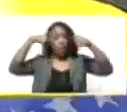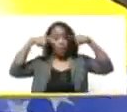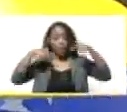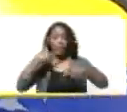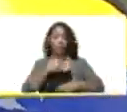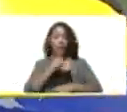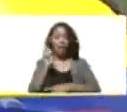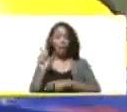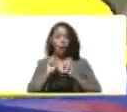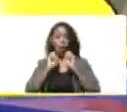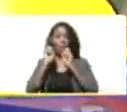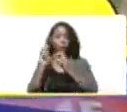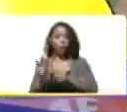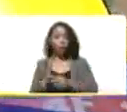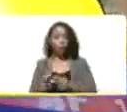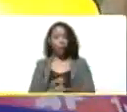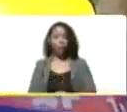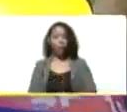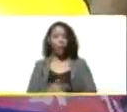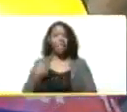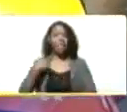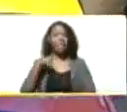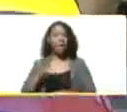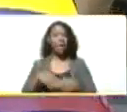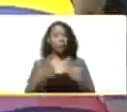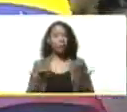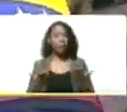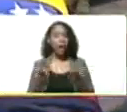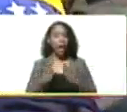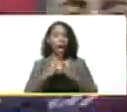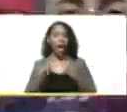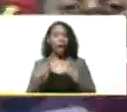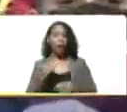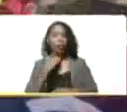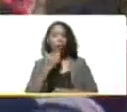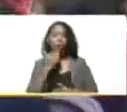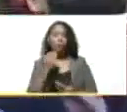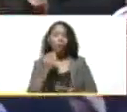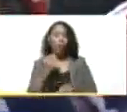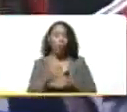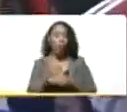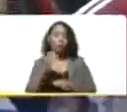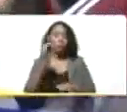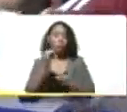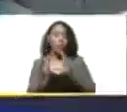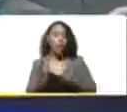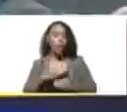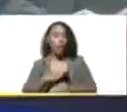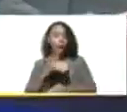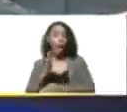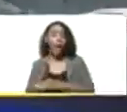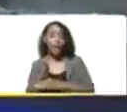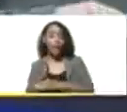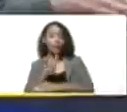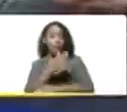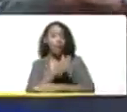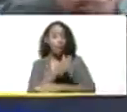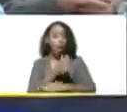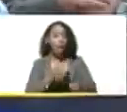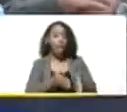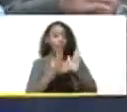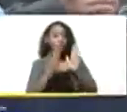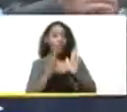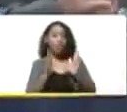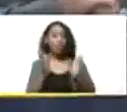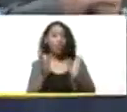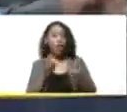esa ocasión tiene que, bueno, a todo riesgo. De ahí íbamos para el cuartel San Carlos y después